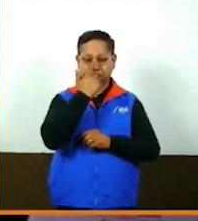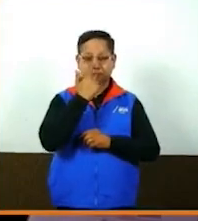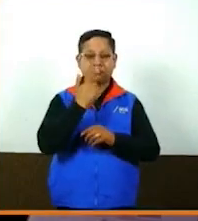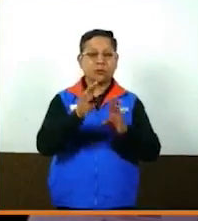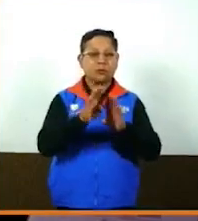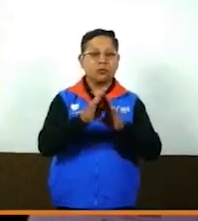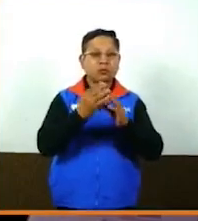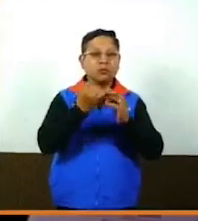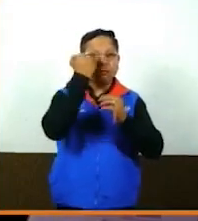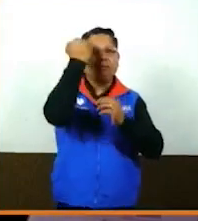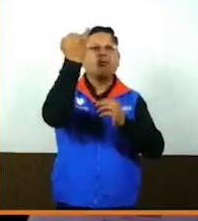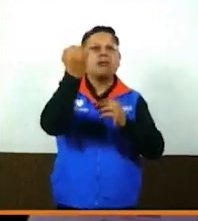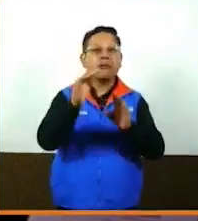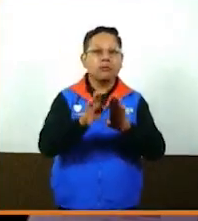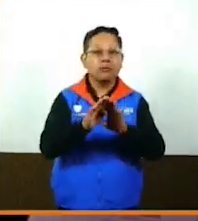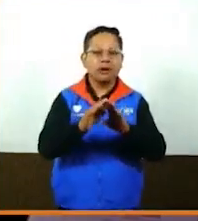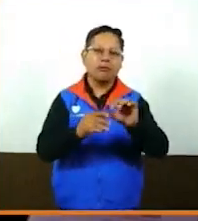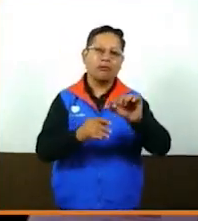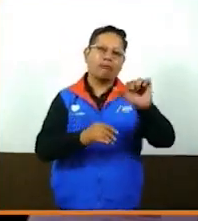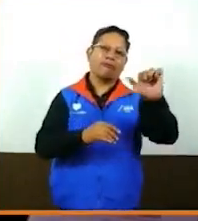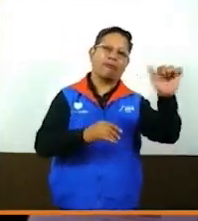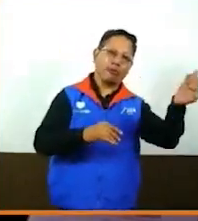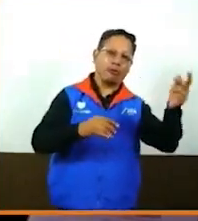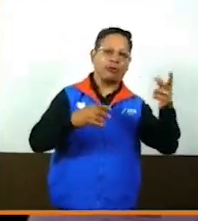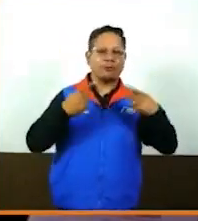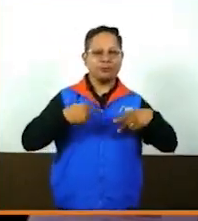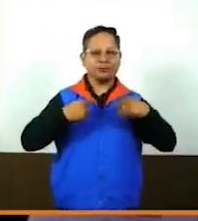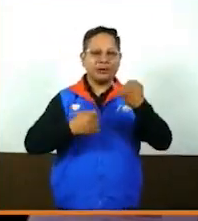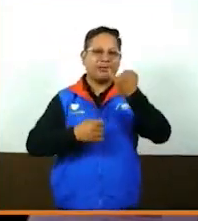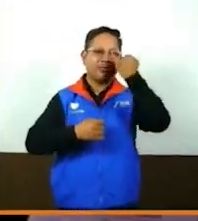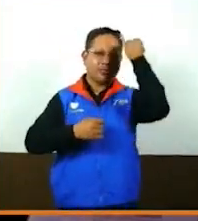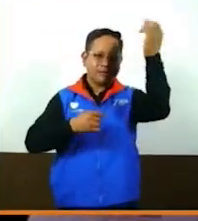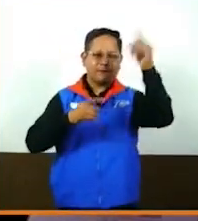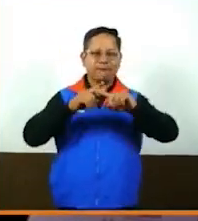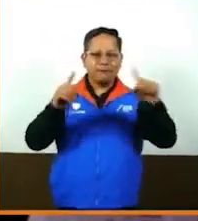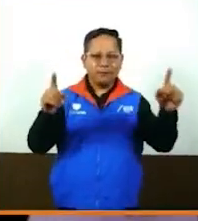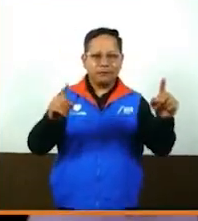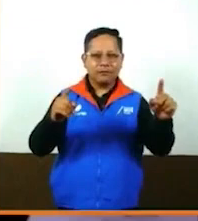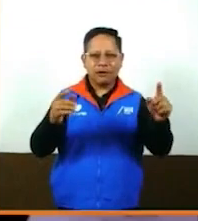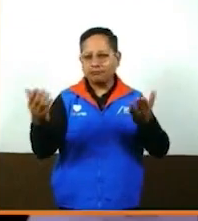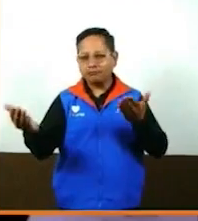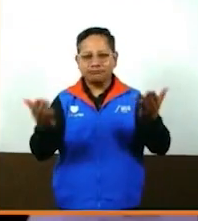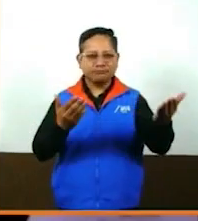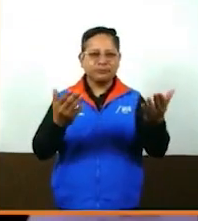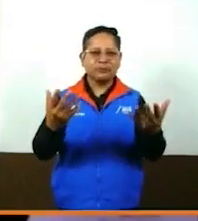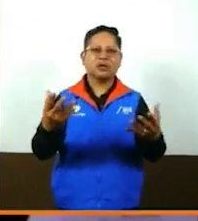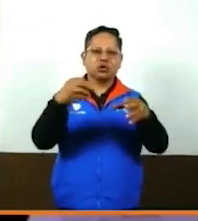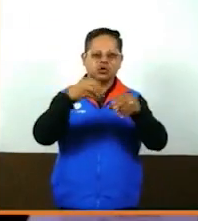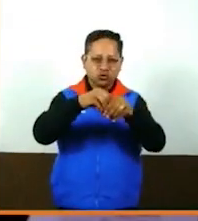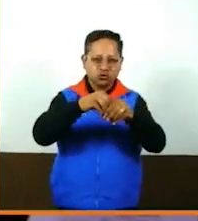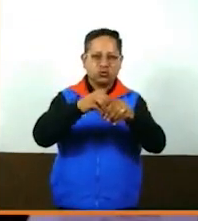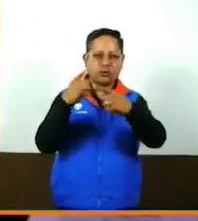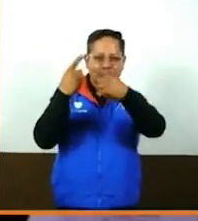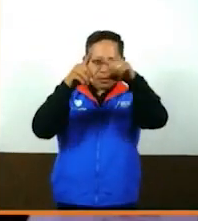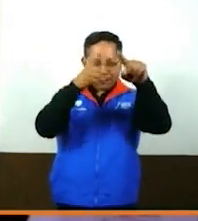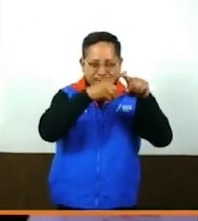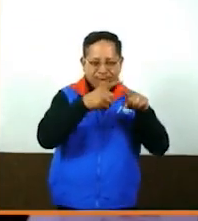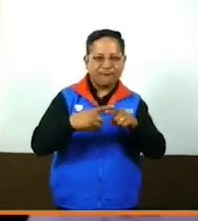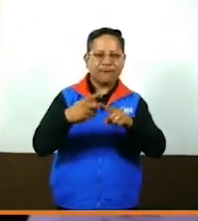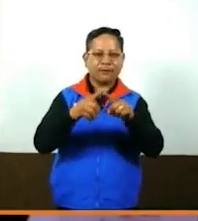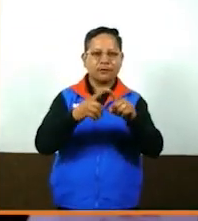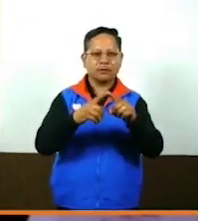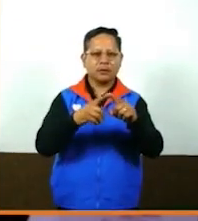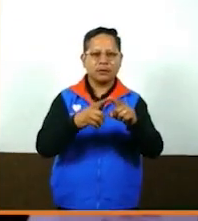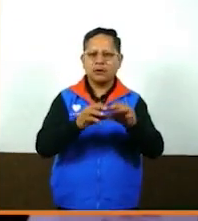¿Cómo logramos la innovación con la contraposición de las ideas? ¿Cómo logramos contraponer las ideas con inclusión y diversidad? ¿Cuál es uno